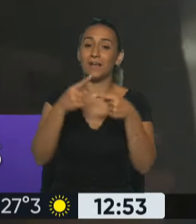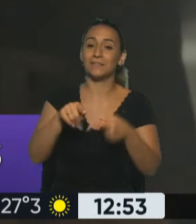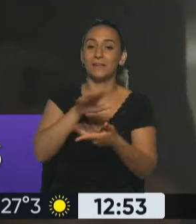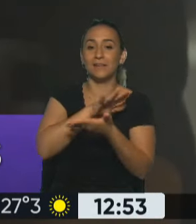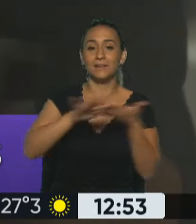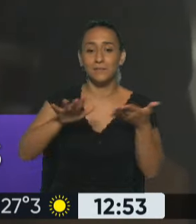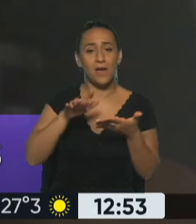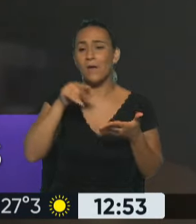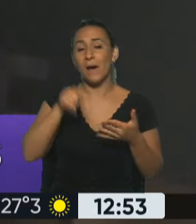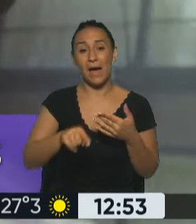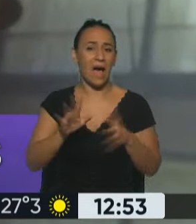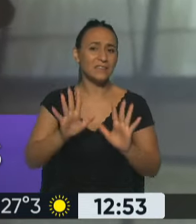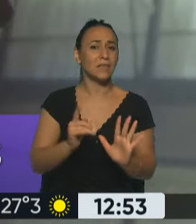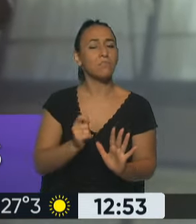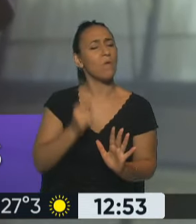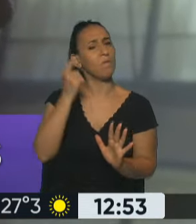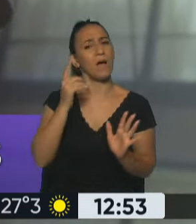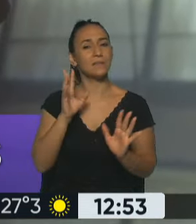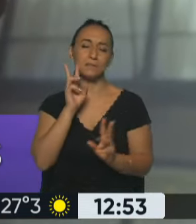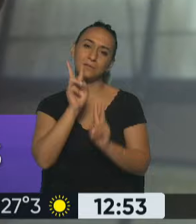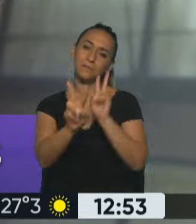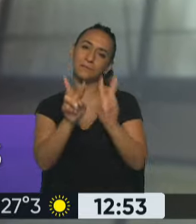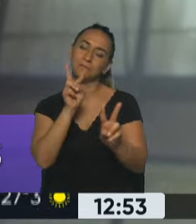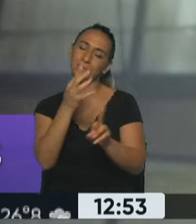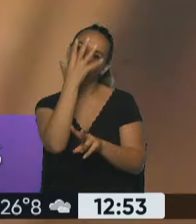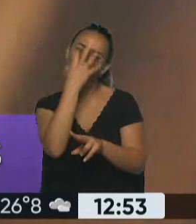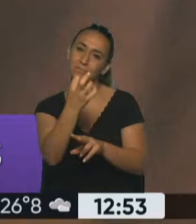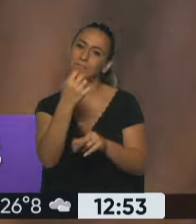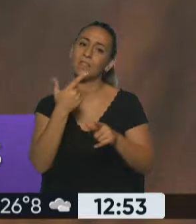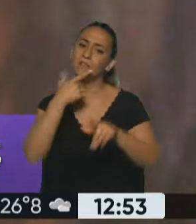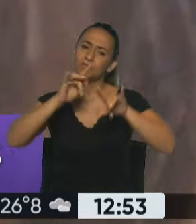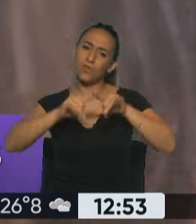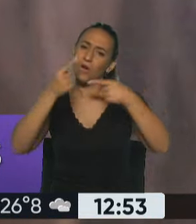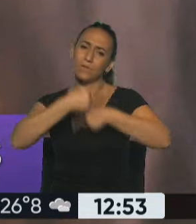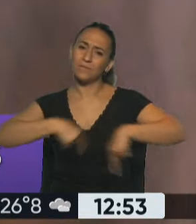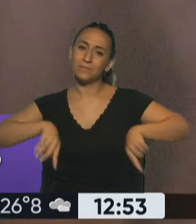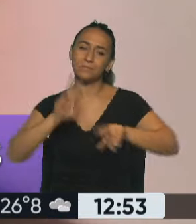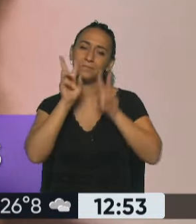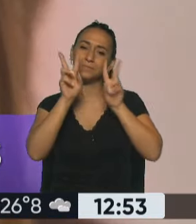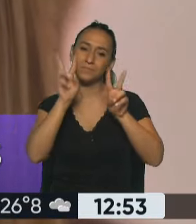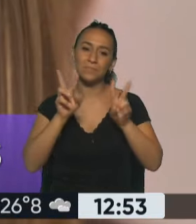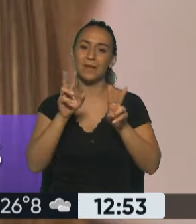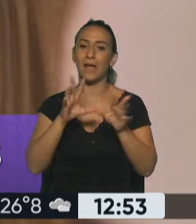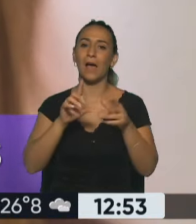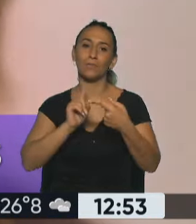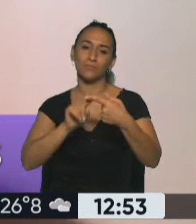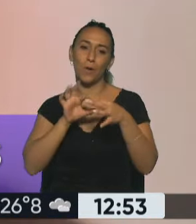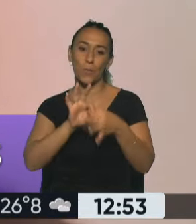bien haciendo muy fácil al escucha y espectador de shows la comunión con la música y los músicos. Leo